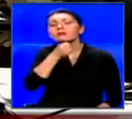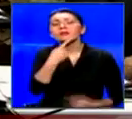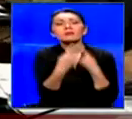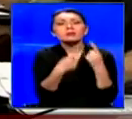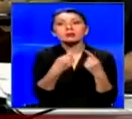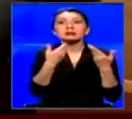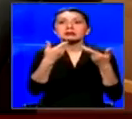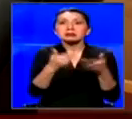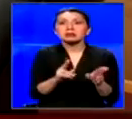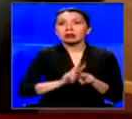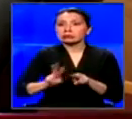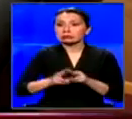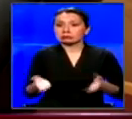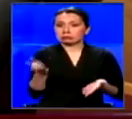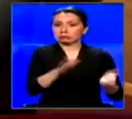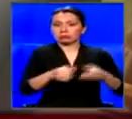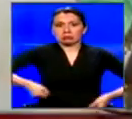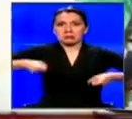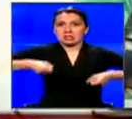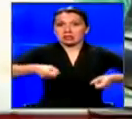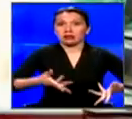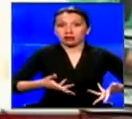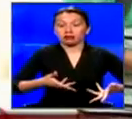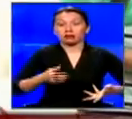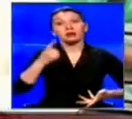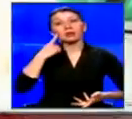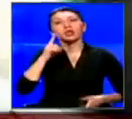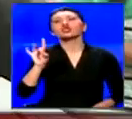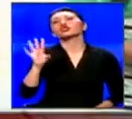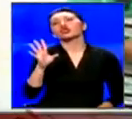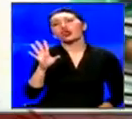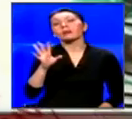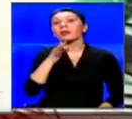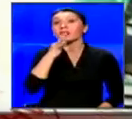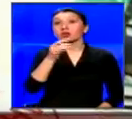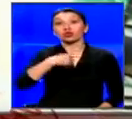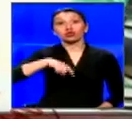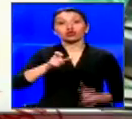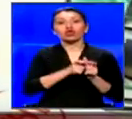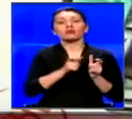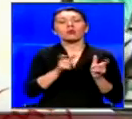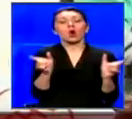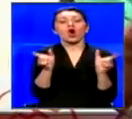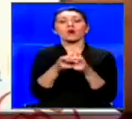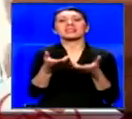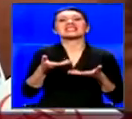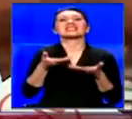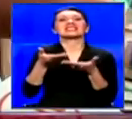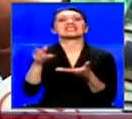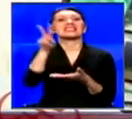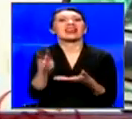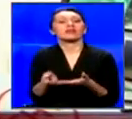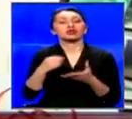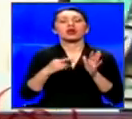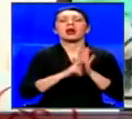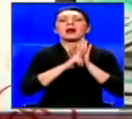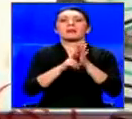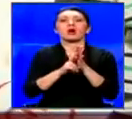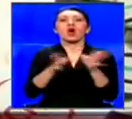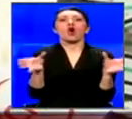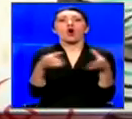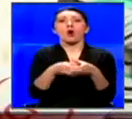deben estar haciendo las maletas. Mira, solamente decirle que nosotros vamos en comisión de servicio, vamos representando a nuestra comuna, a